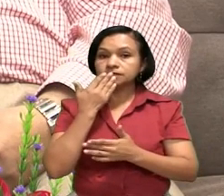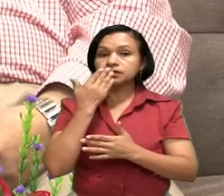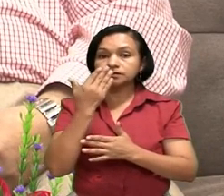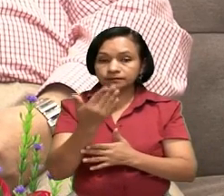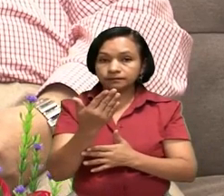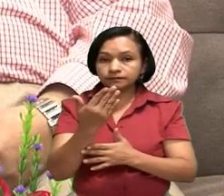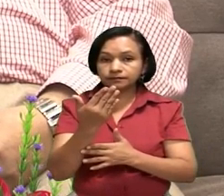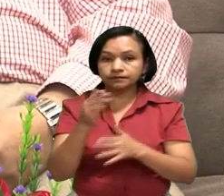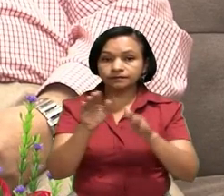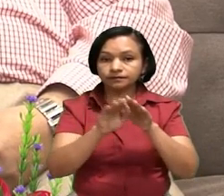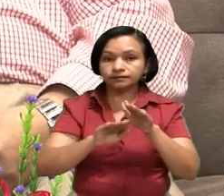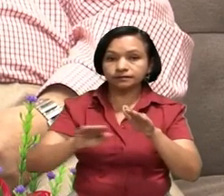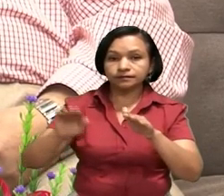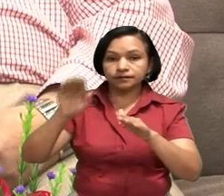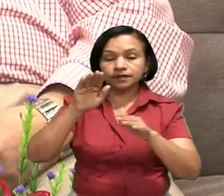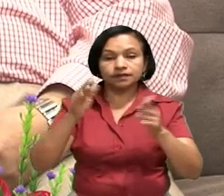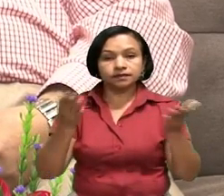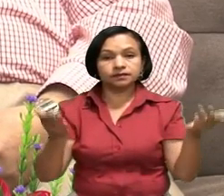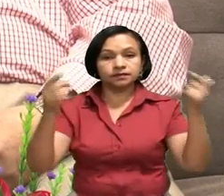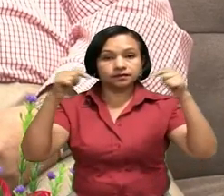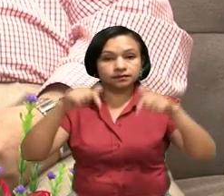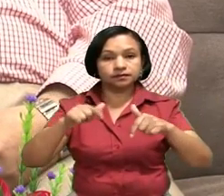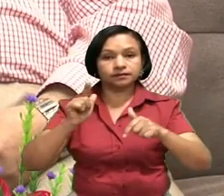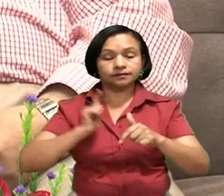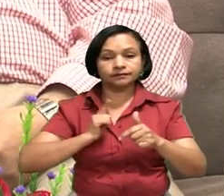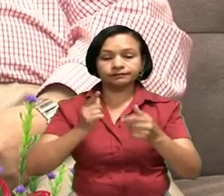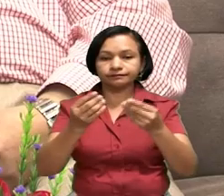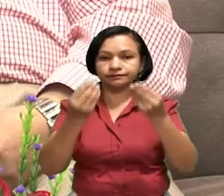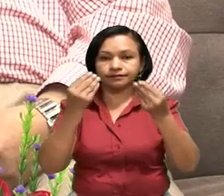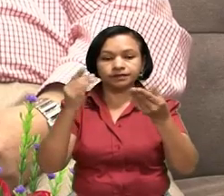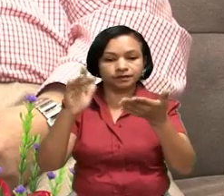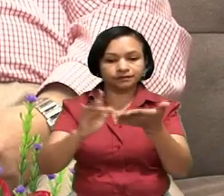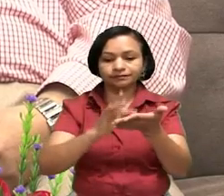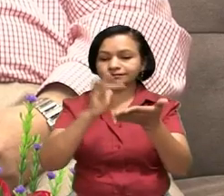sobre todo ahora que existe tanta tecnología